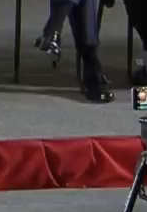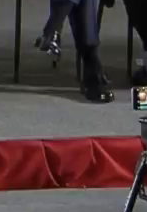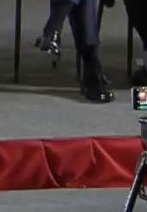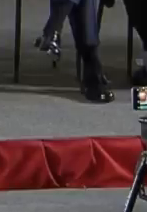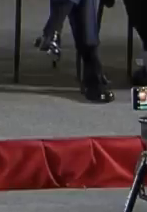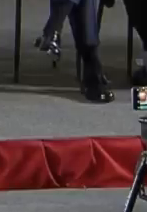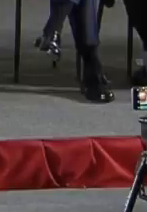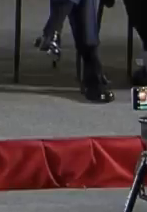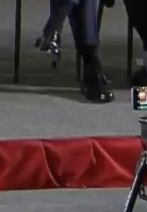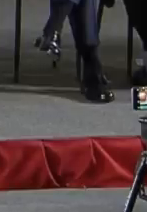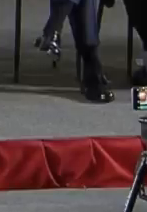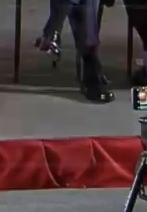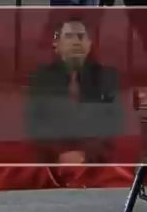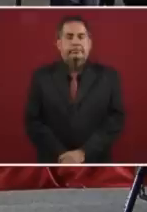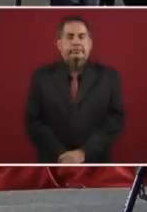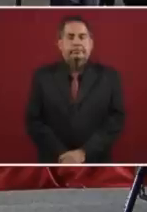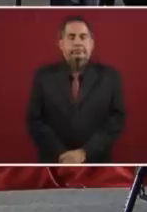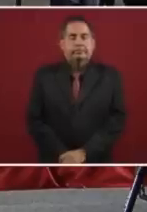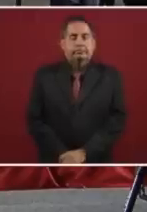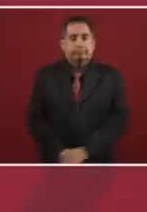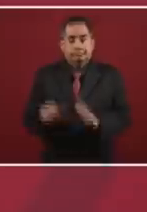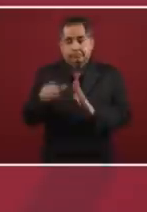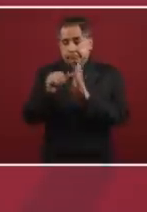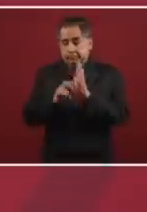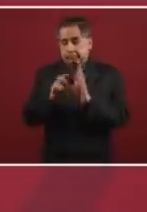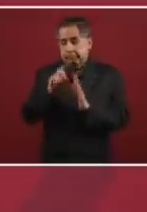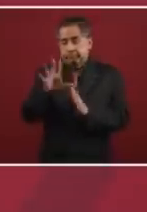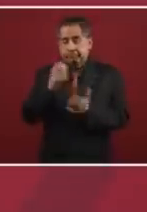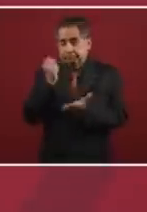para que se puedan llevar a cabo consultas ciudadanas